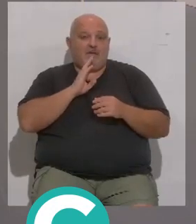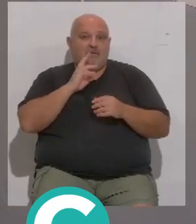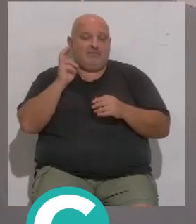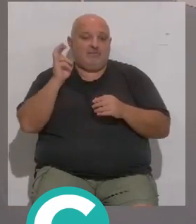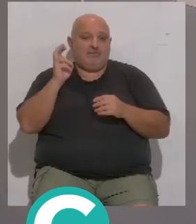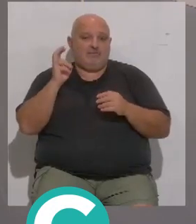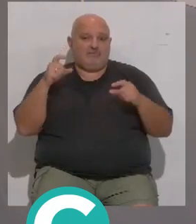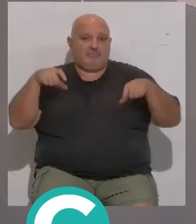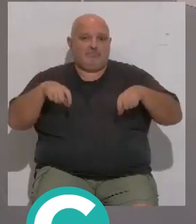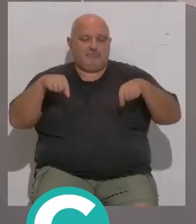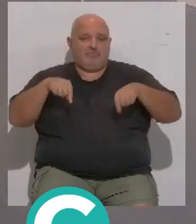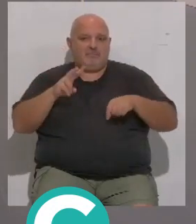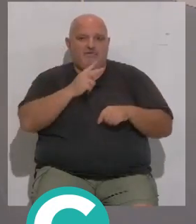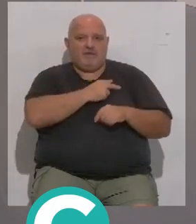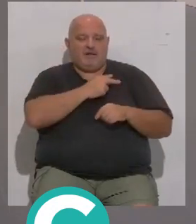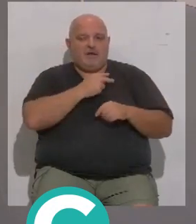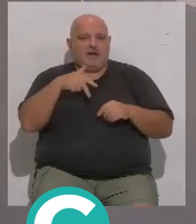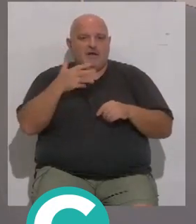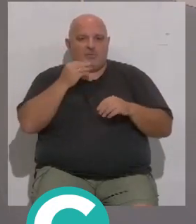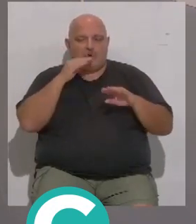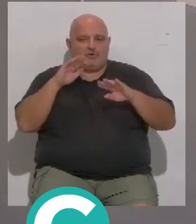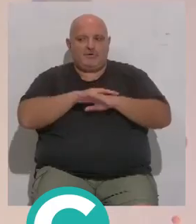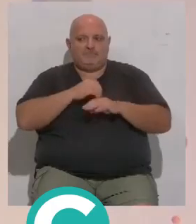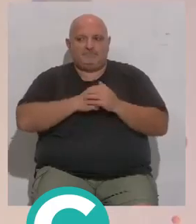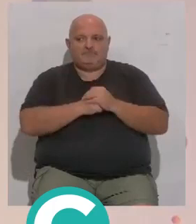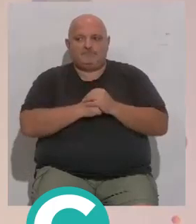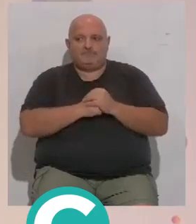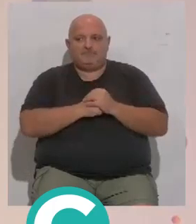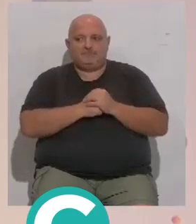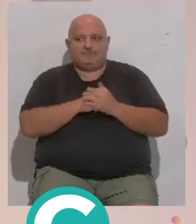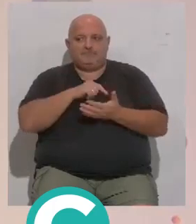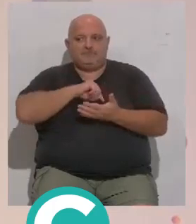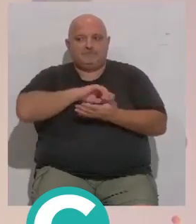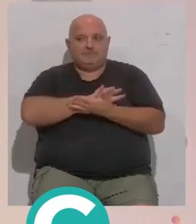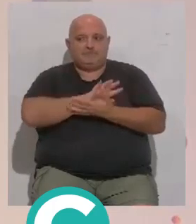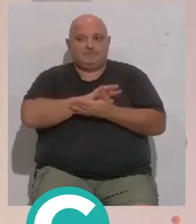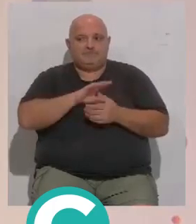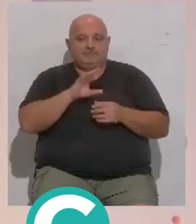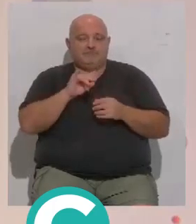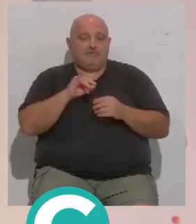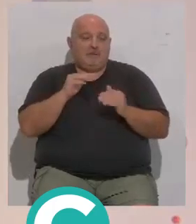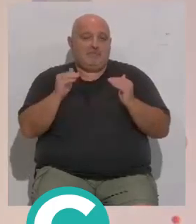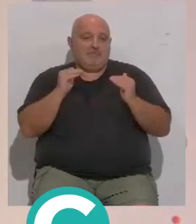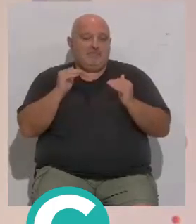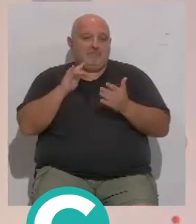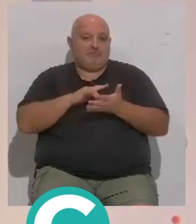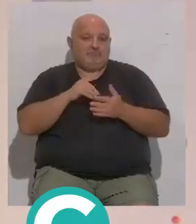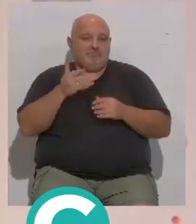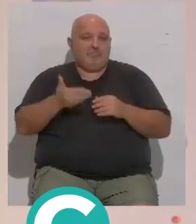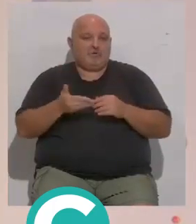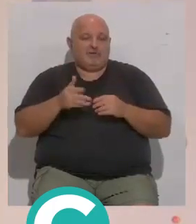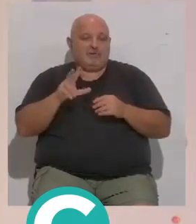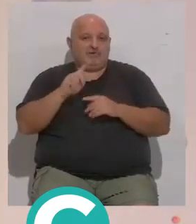visita el Villarreal. Nacho Limón, muy buenas noches. Buenas noches, Hugo. Bueno, tranquilidad en las masas. Sí, después de ese